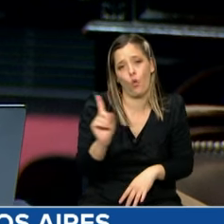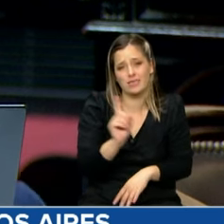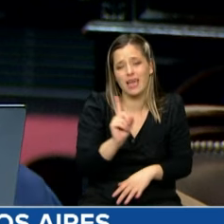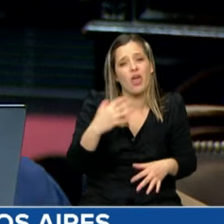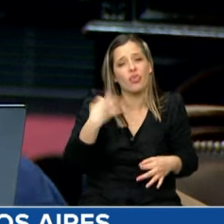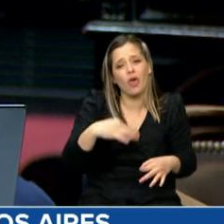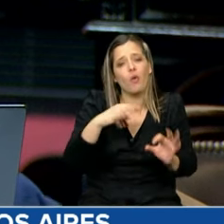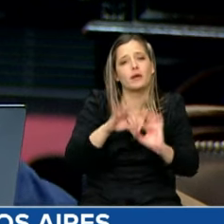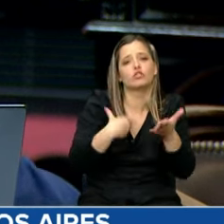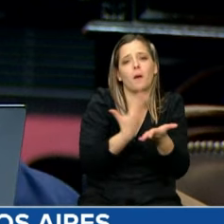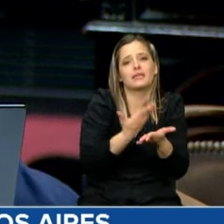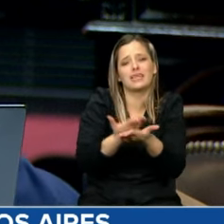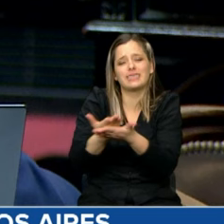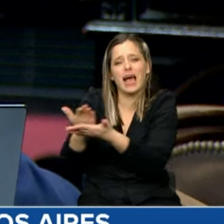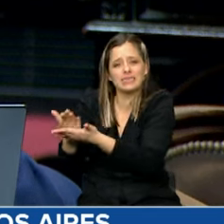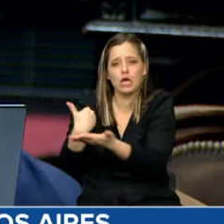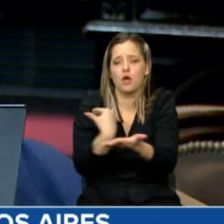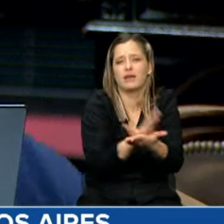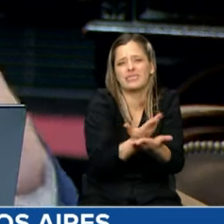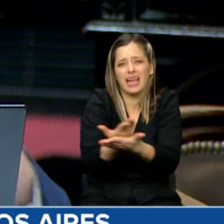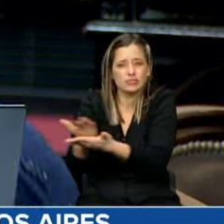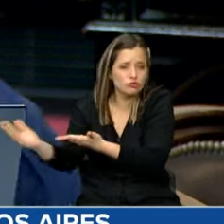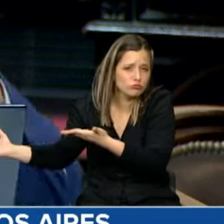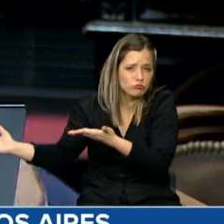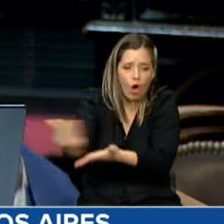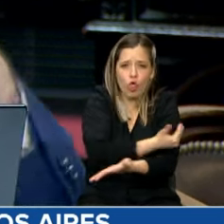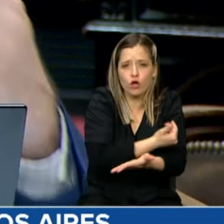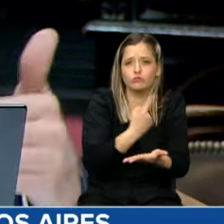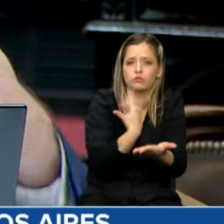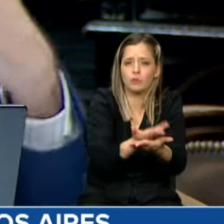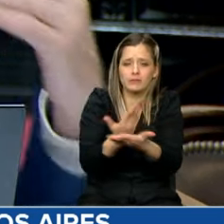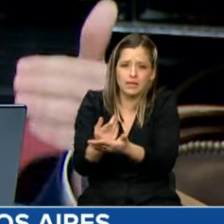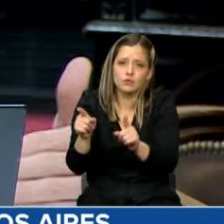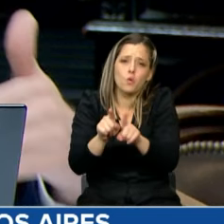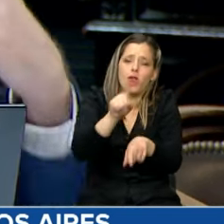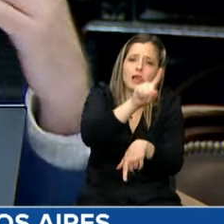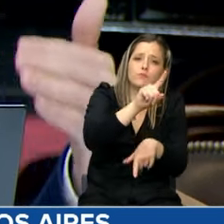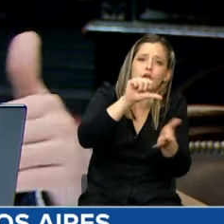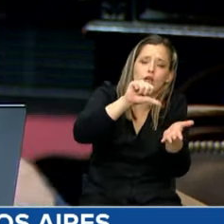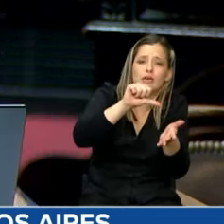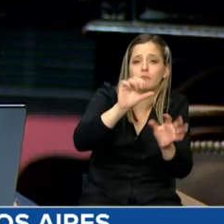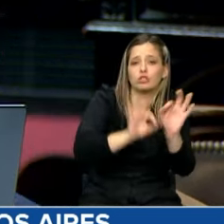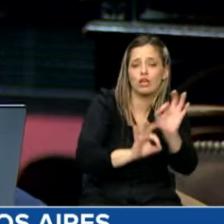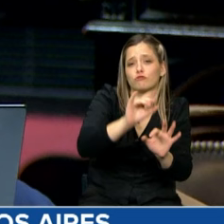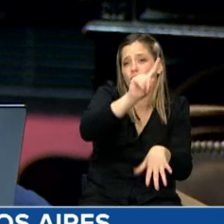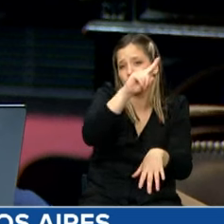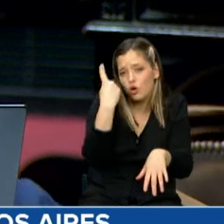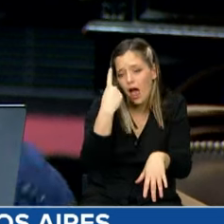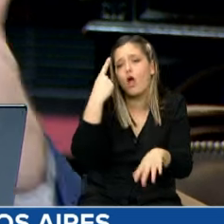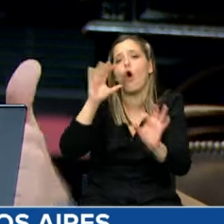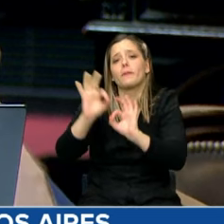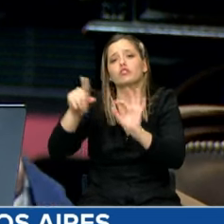todos debería poder presentarse todos los que quieran nacionales o de otros